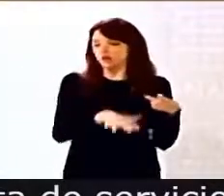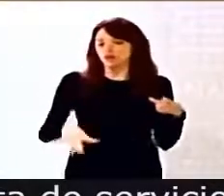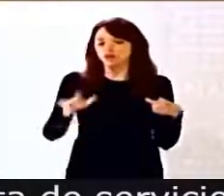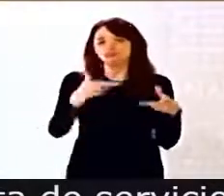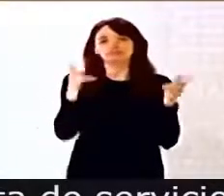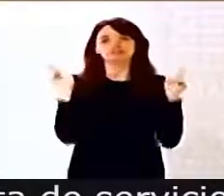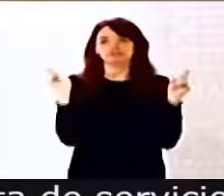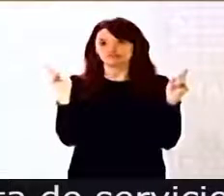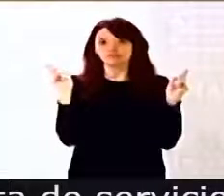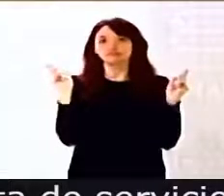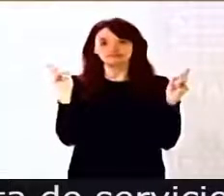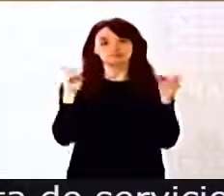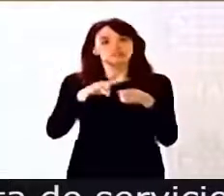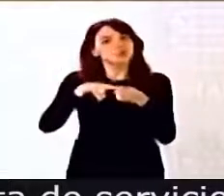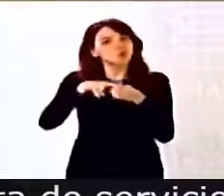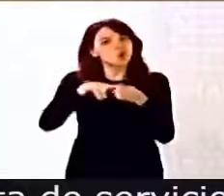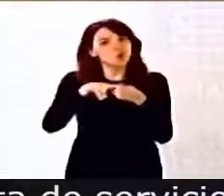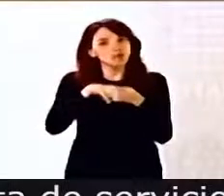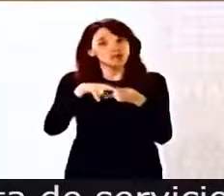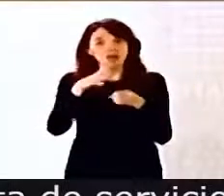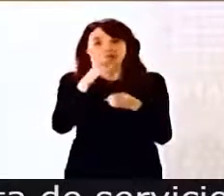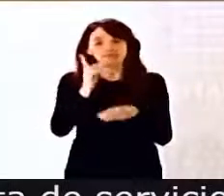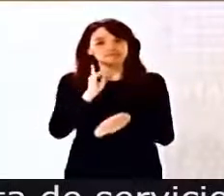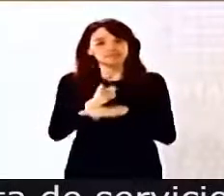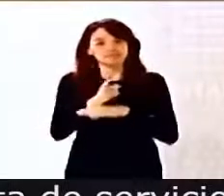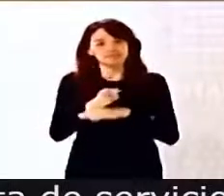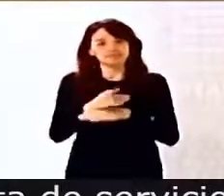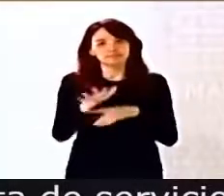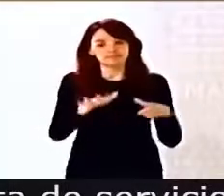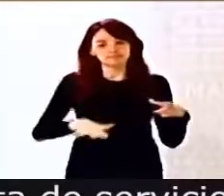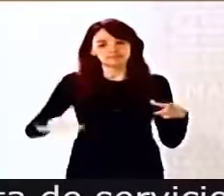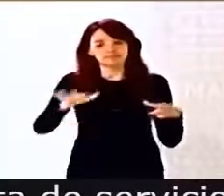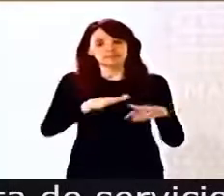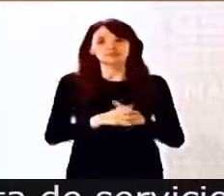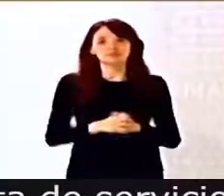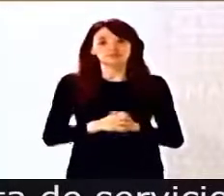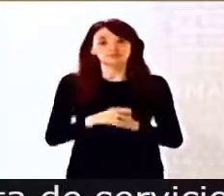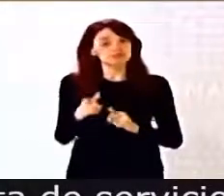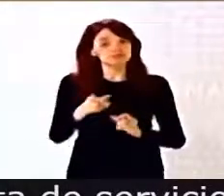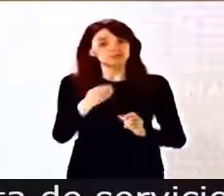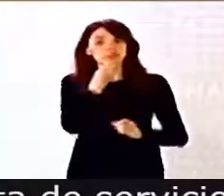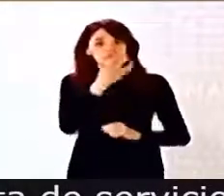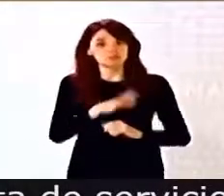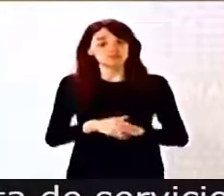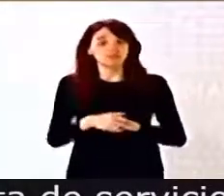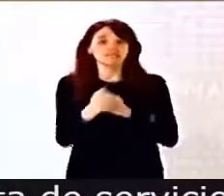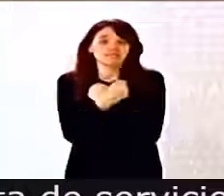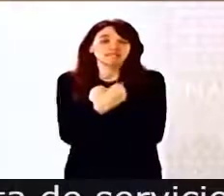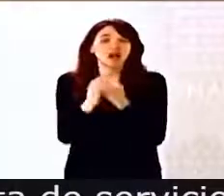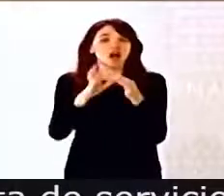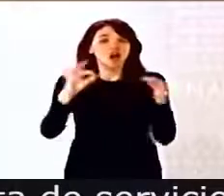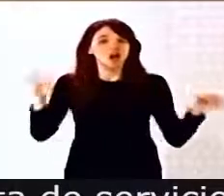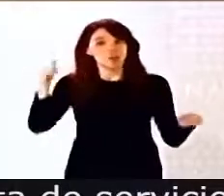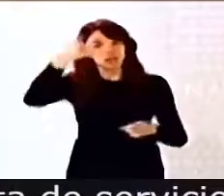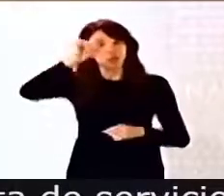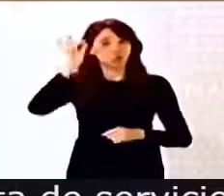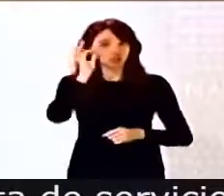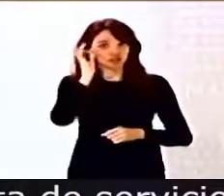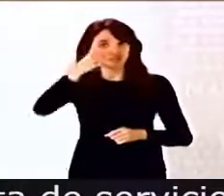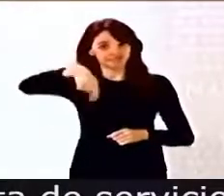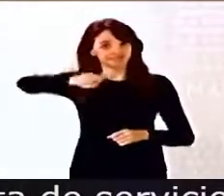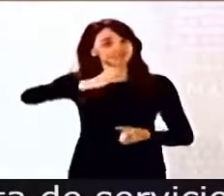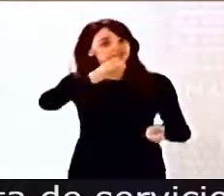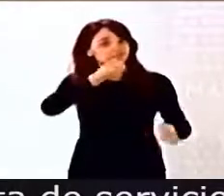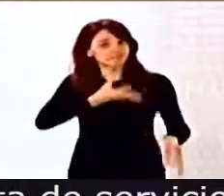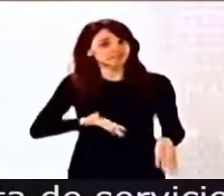que es el ámbito geográfico que hemos determinado. Esto nos va a venir bien, queridos amigos y queridas amigas, y nos va a venir